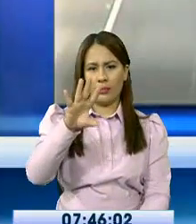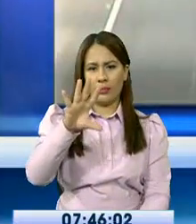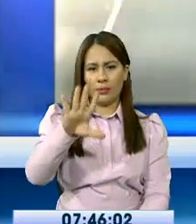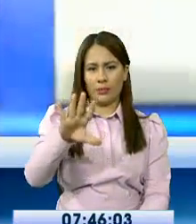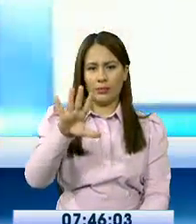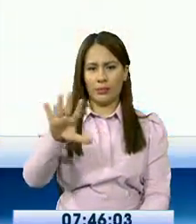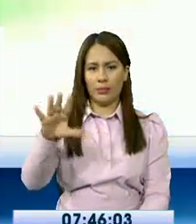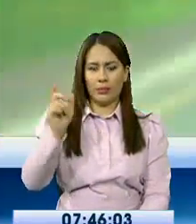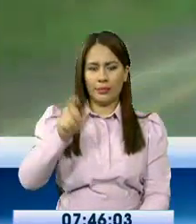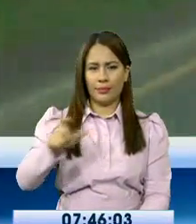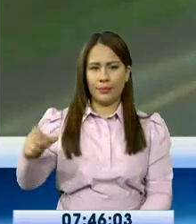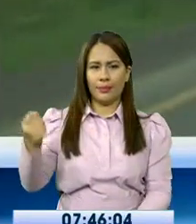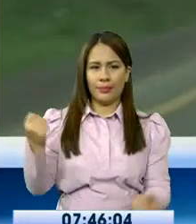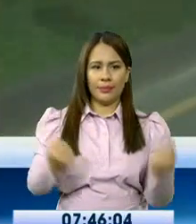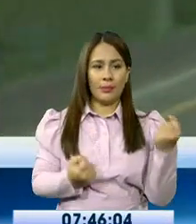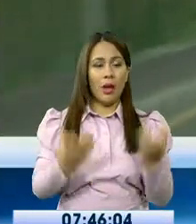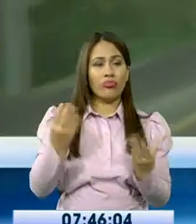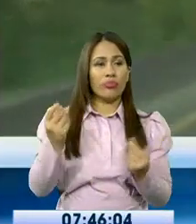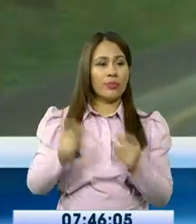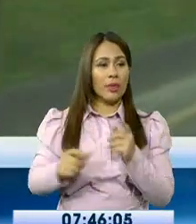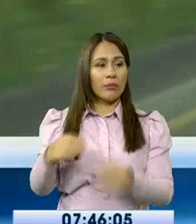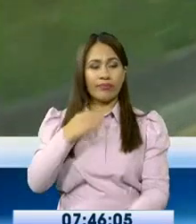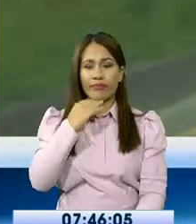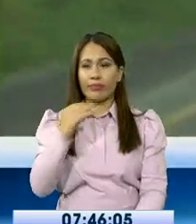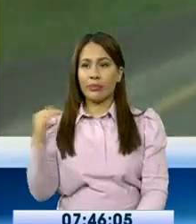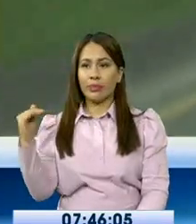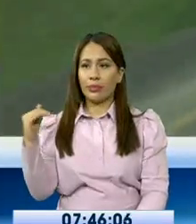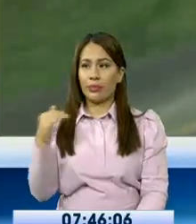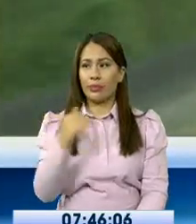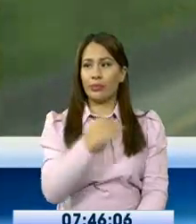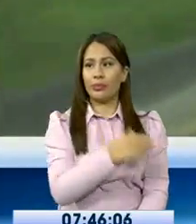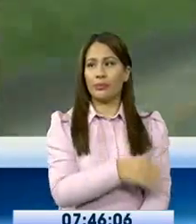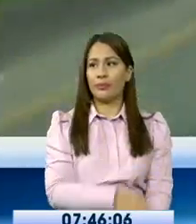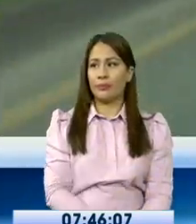8.455 conductores. Por exceso de velocidad, la multa es de